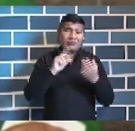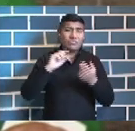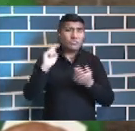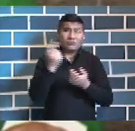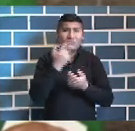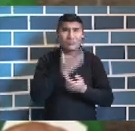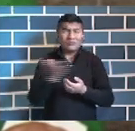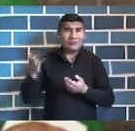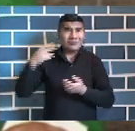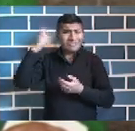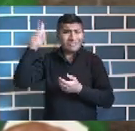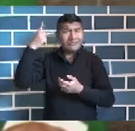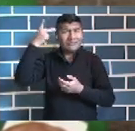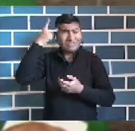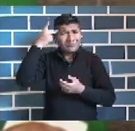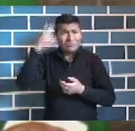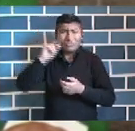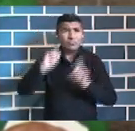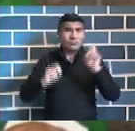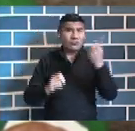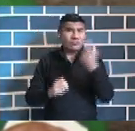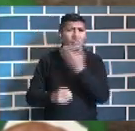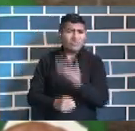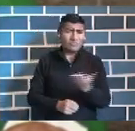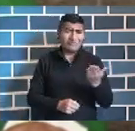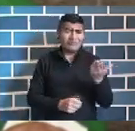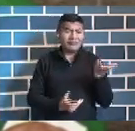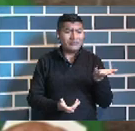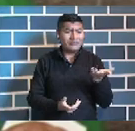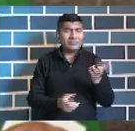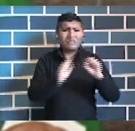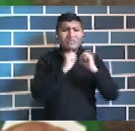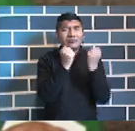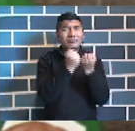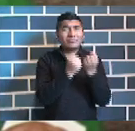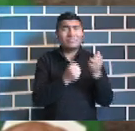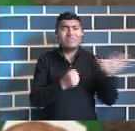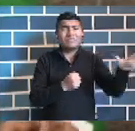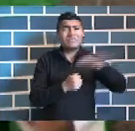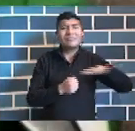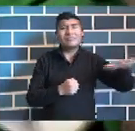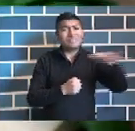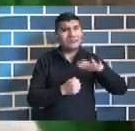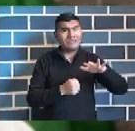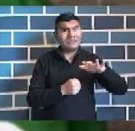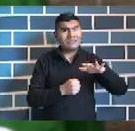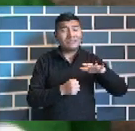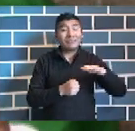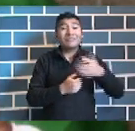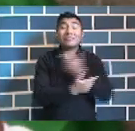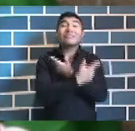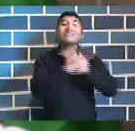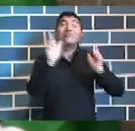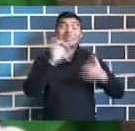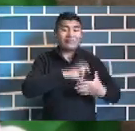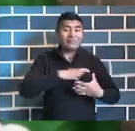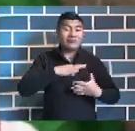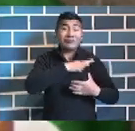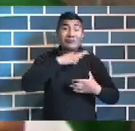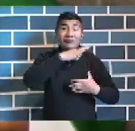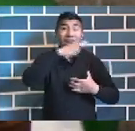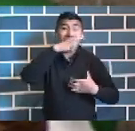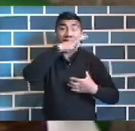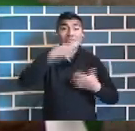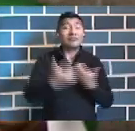de las cosas políticas, no solo de las cosas sociales, sino la libertad del espíritu,